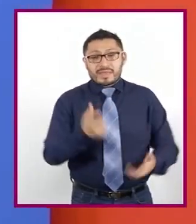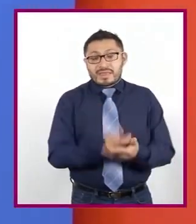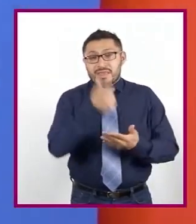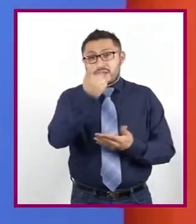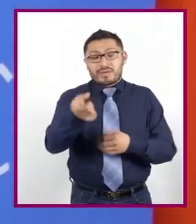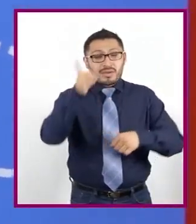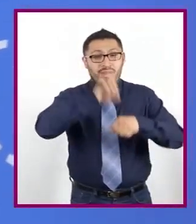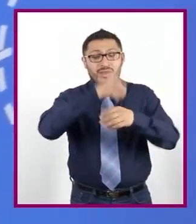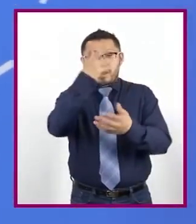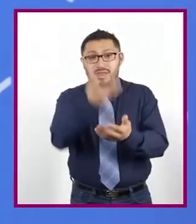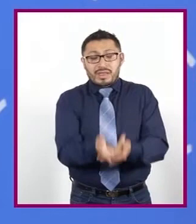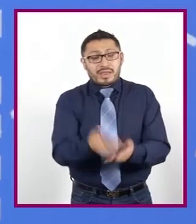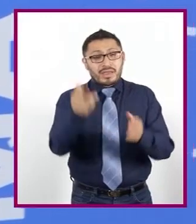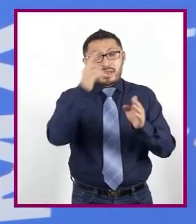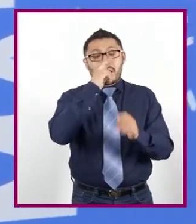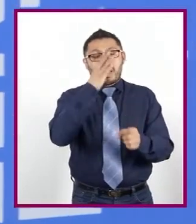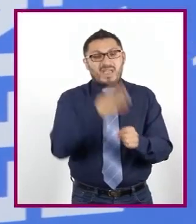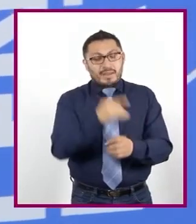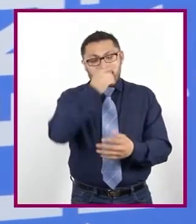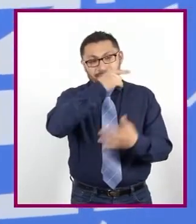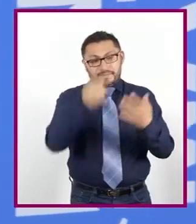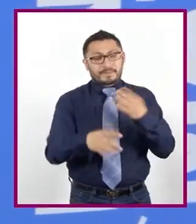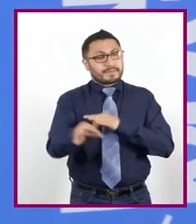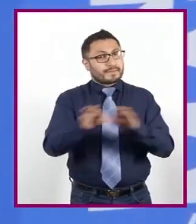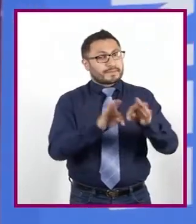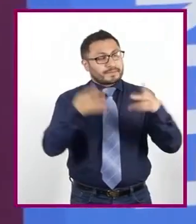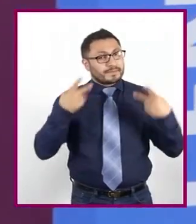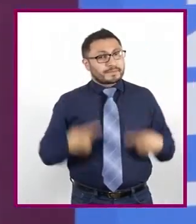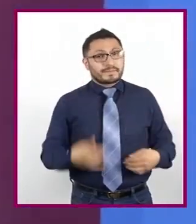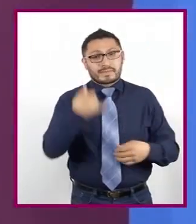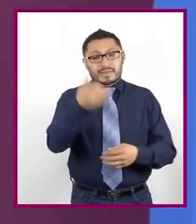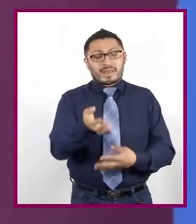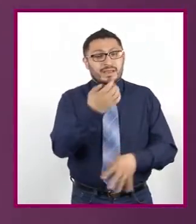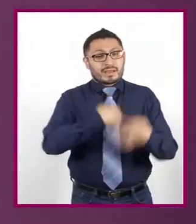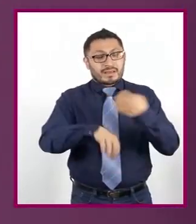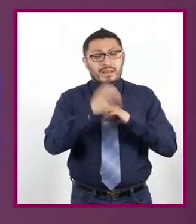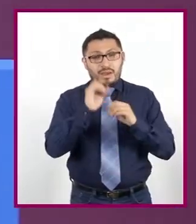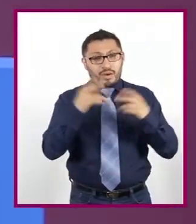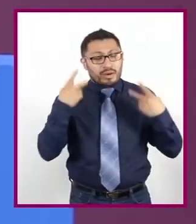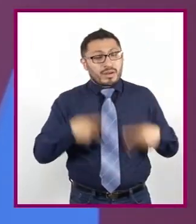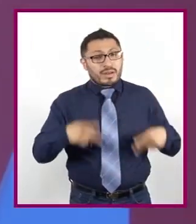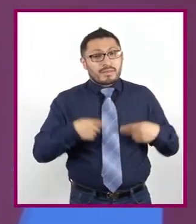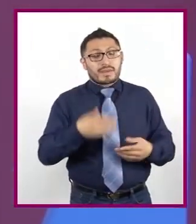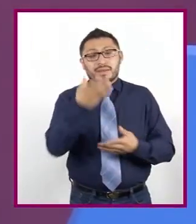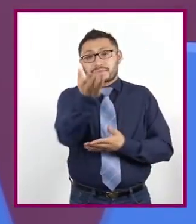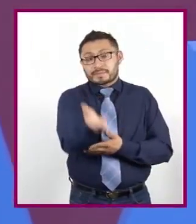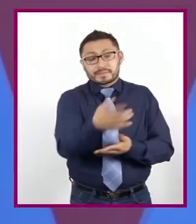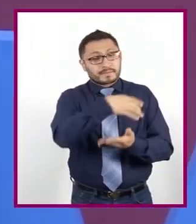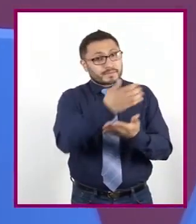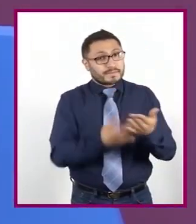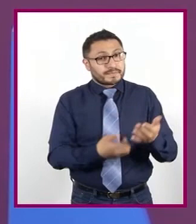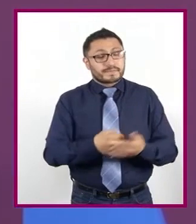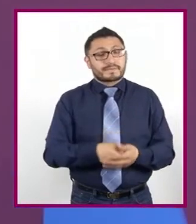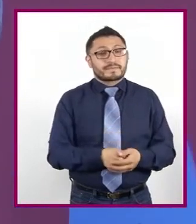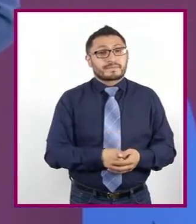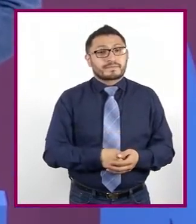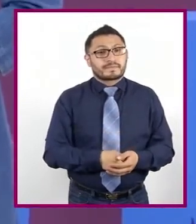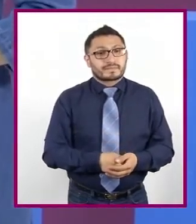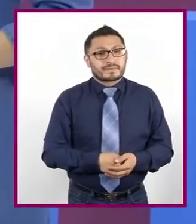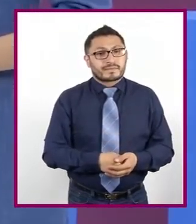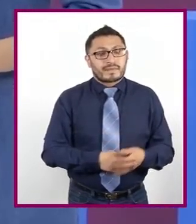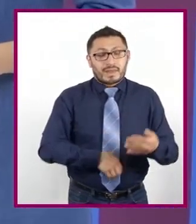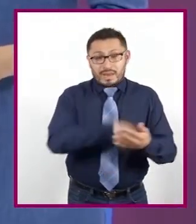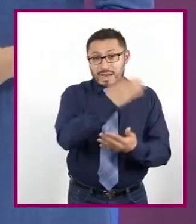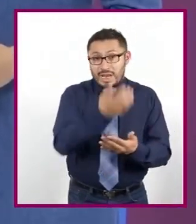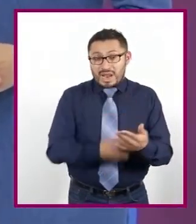de descanso y las responsabilidades del trabajador y de la empresa o persona que se contrata. El